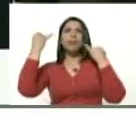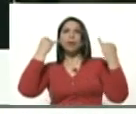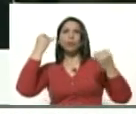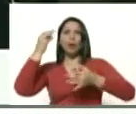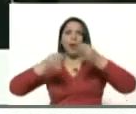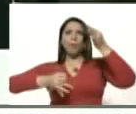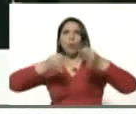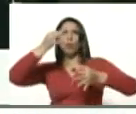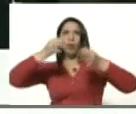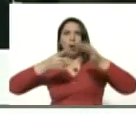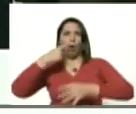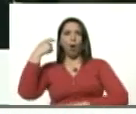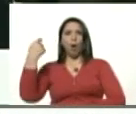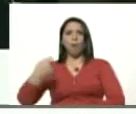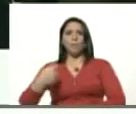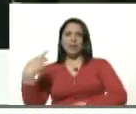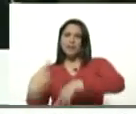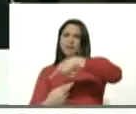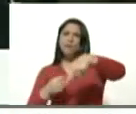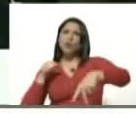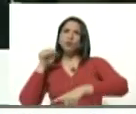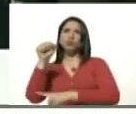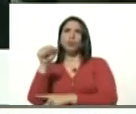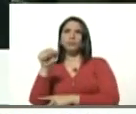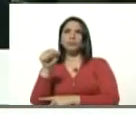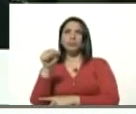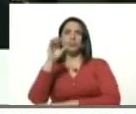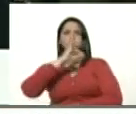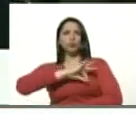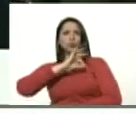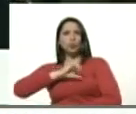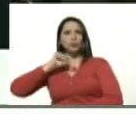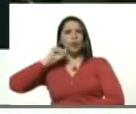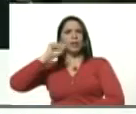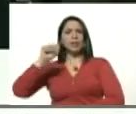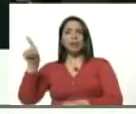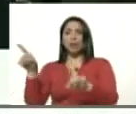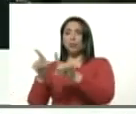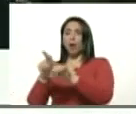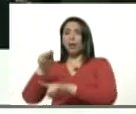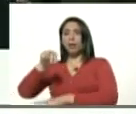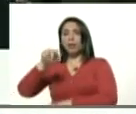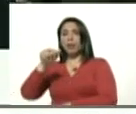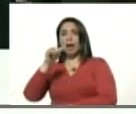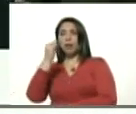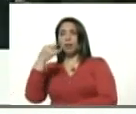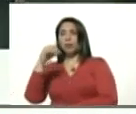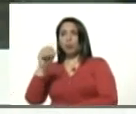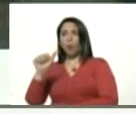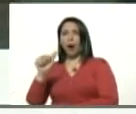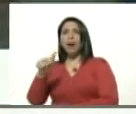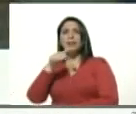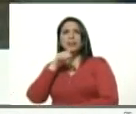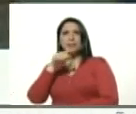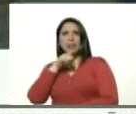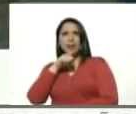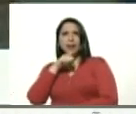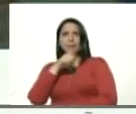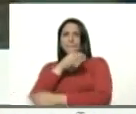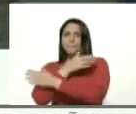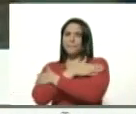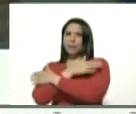hombre de la revolución socialista, como lo era también Aquiles Nazoa, quien abrazó